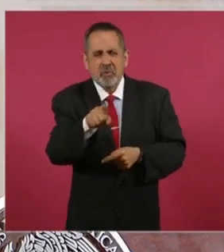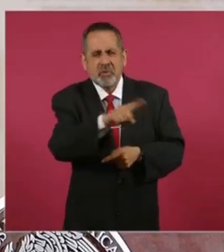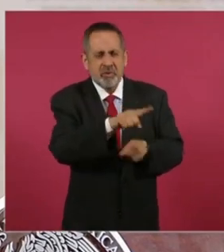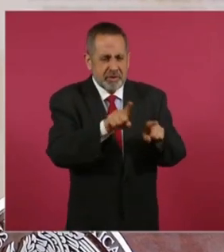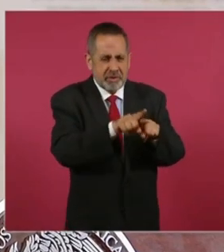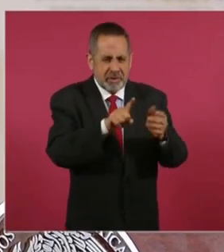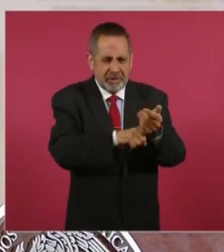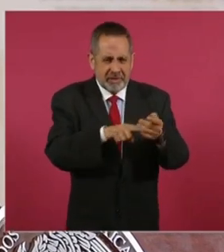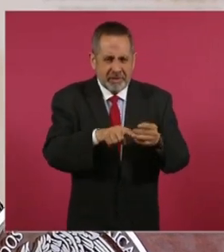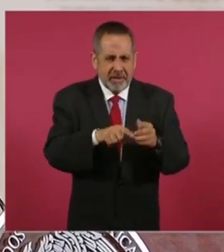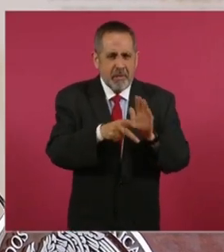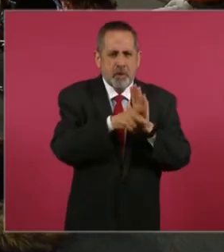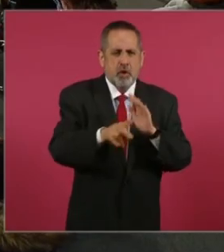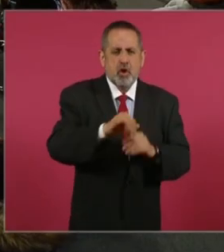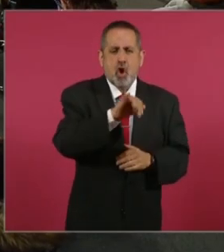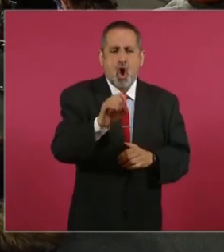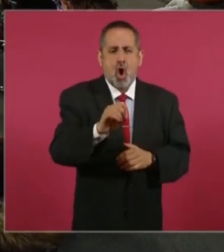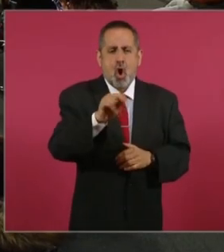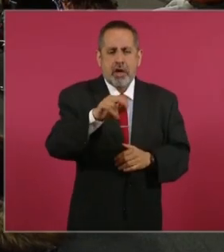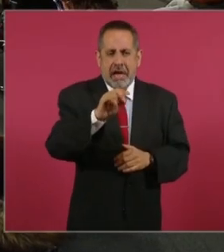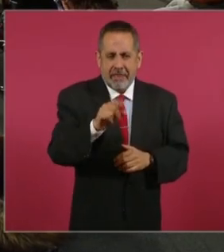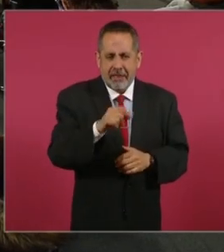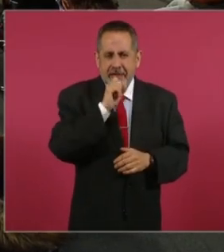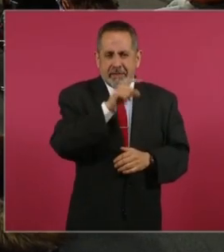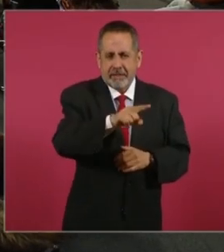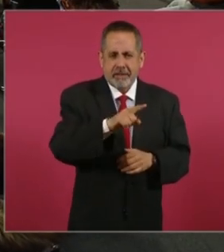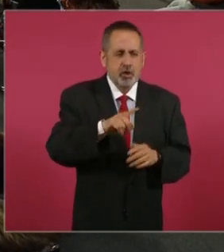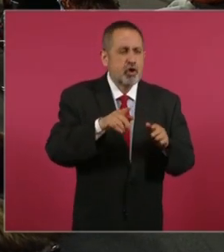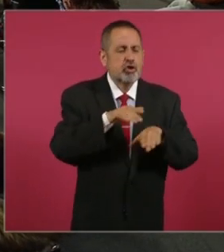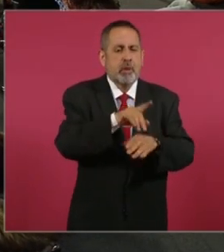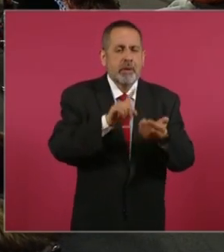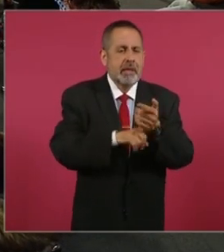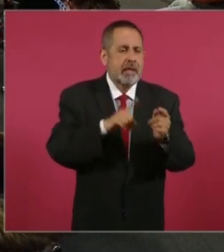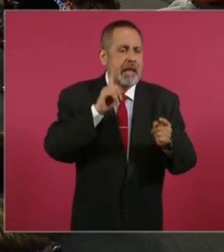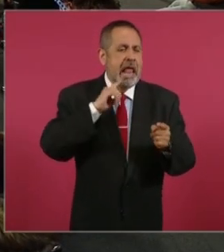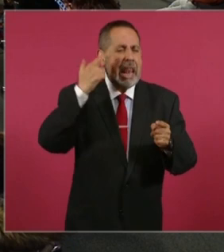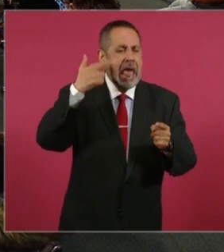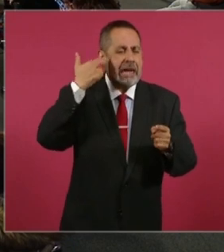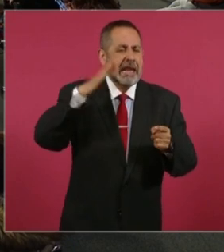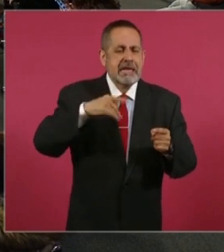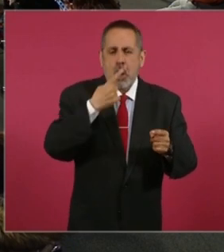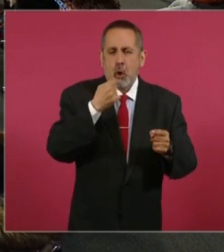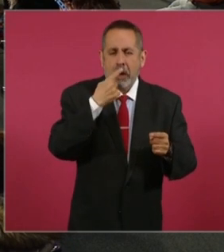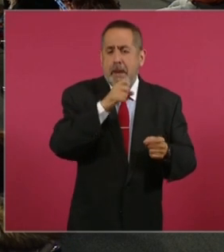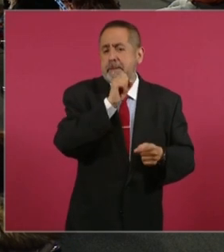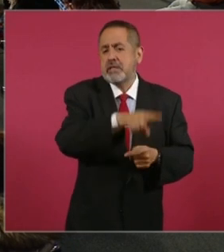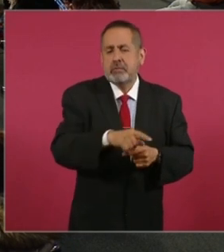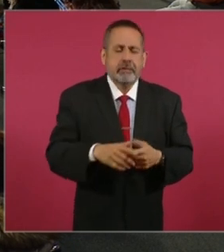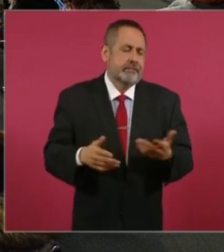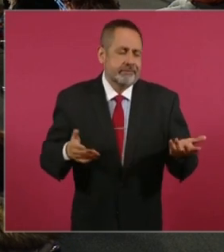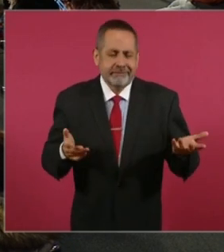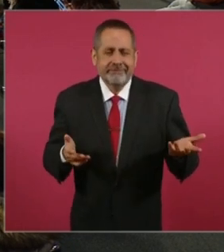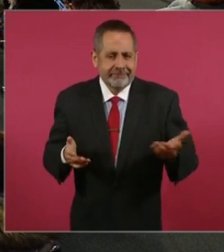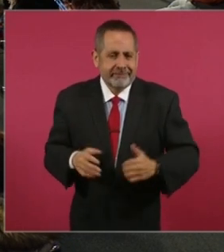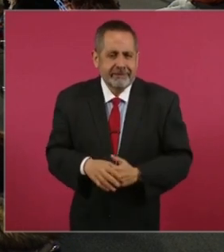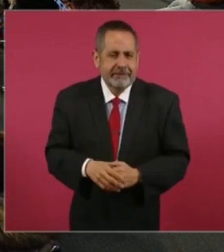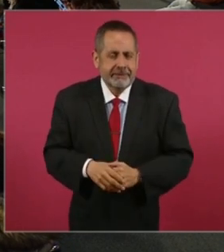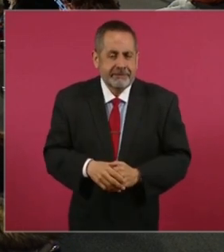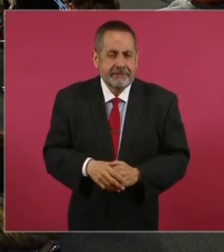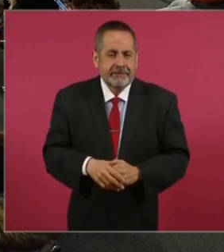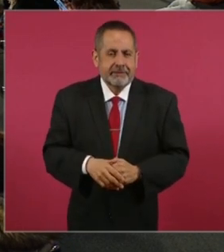la que estaba en la jornada que hizo lo de la Reina Roja sí sí sí sí es que